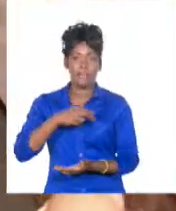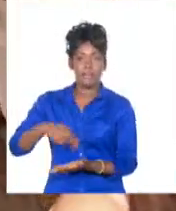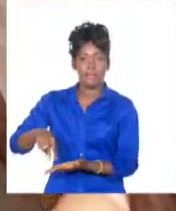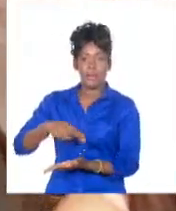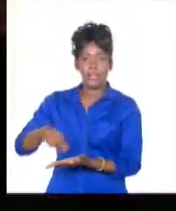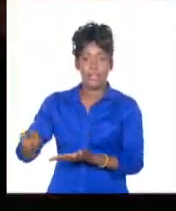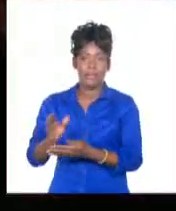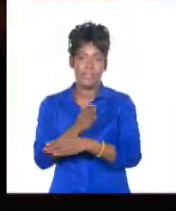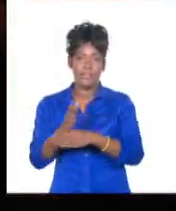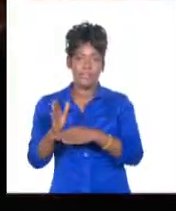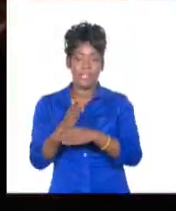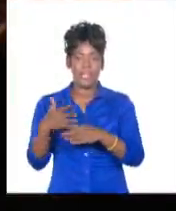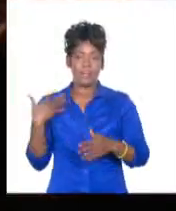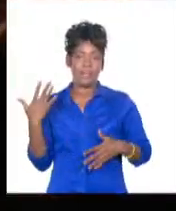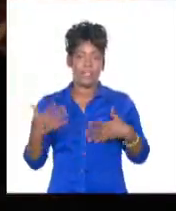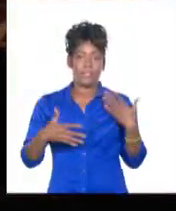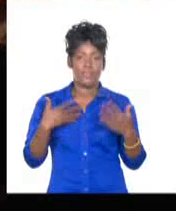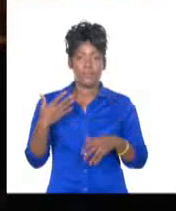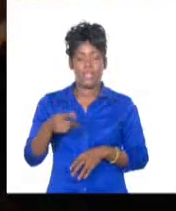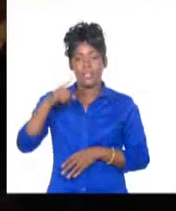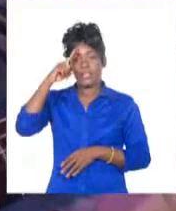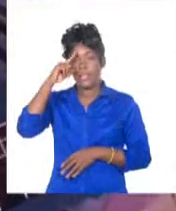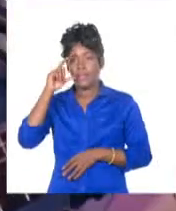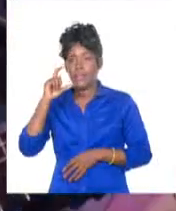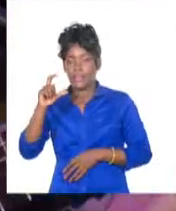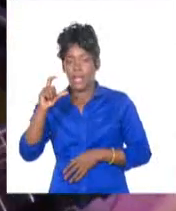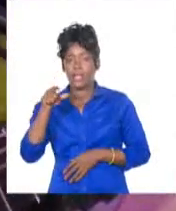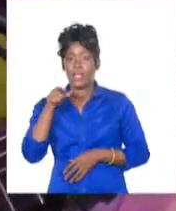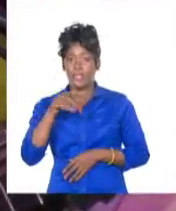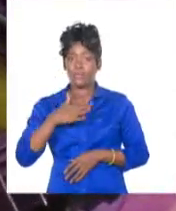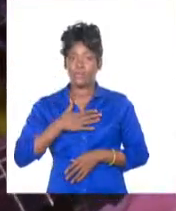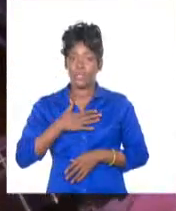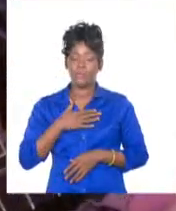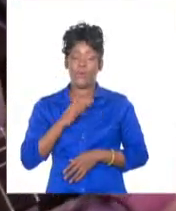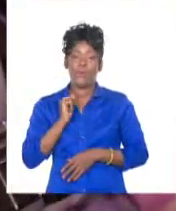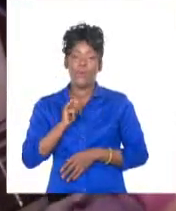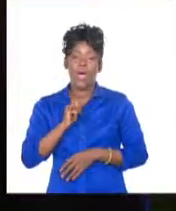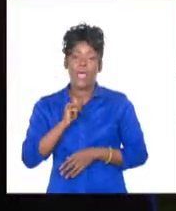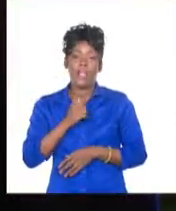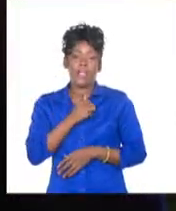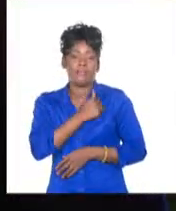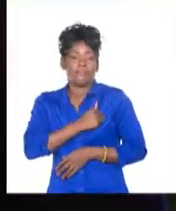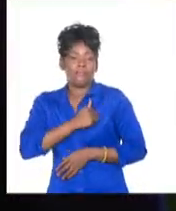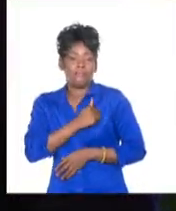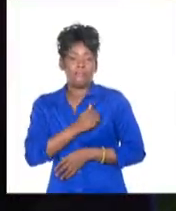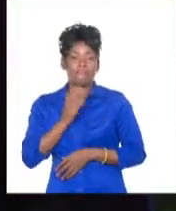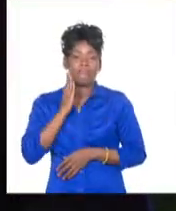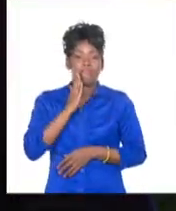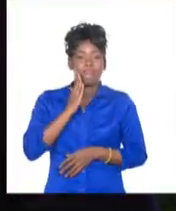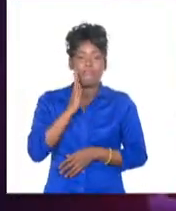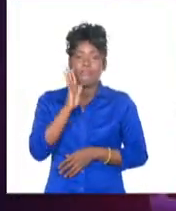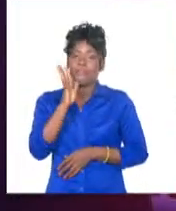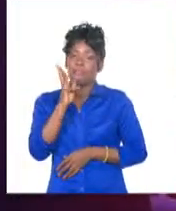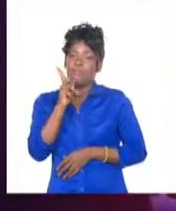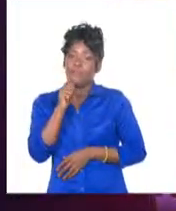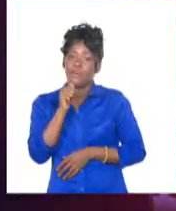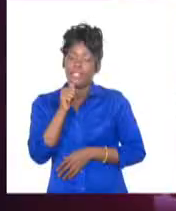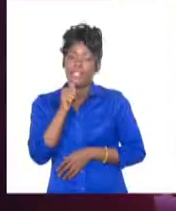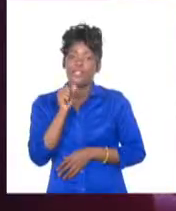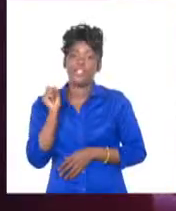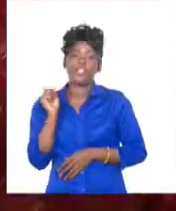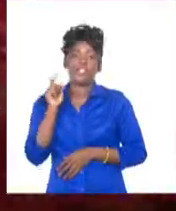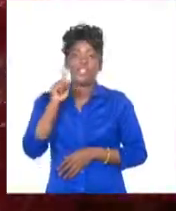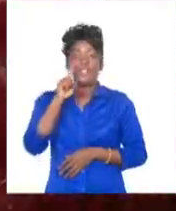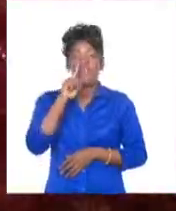así, después de disfrutar de un verano con amor y de un abanico de opciones culturales, cierra Santa Clara